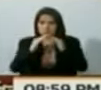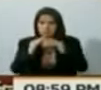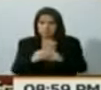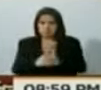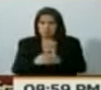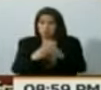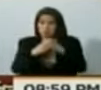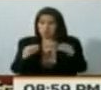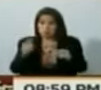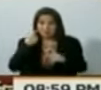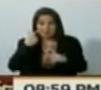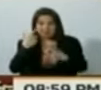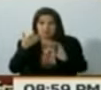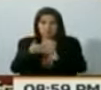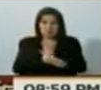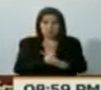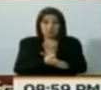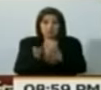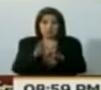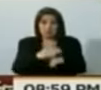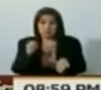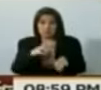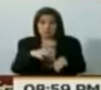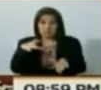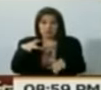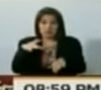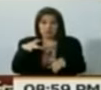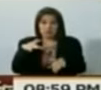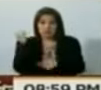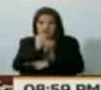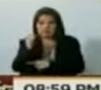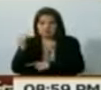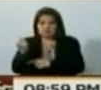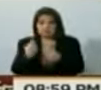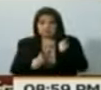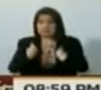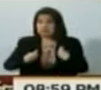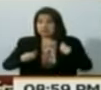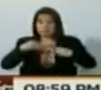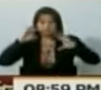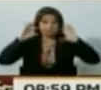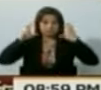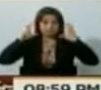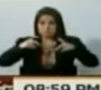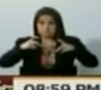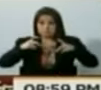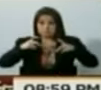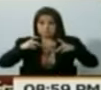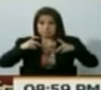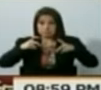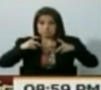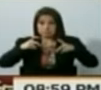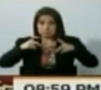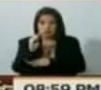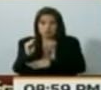todos, porque el criminal y asesino Julio Borges está en una nueva etapa de desespero y es lo que lo hace de más cuidado. Julio